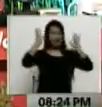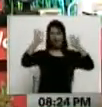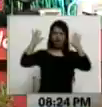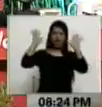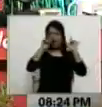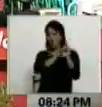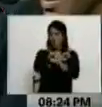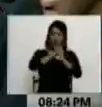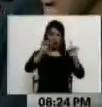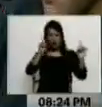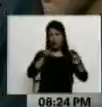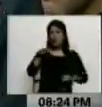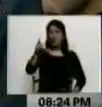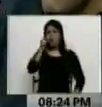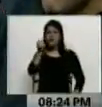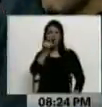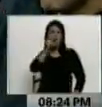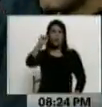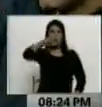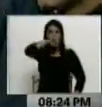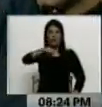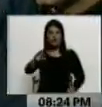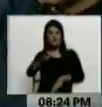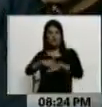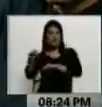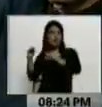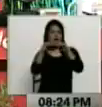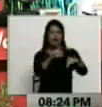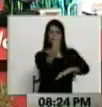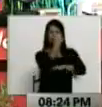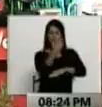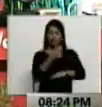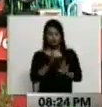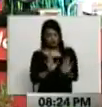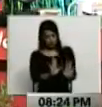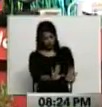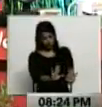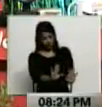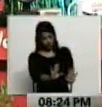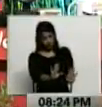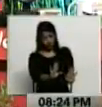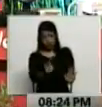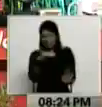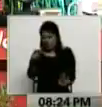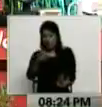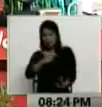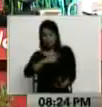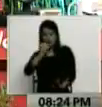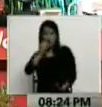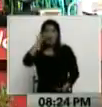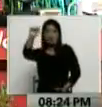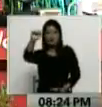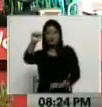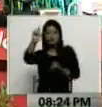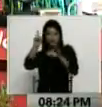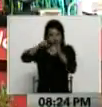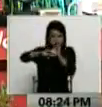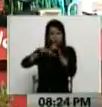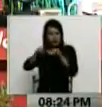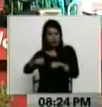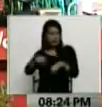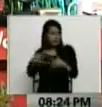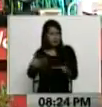van a meter a ese comunista al panteón como que eso fuera un insulto verad como que eso fuer